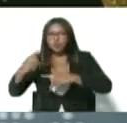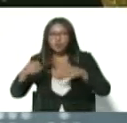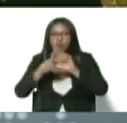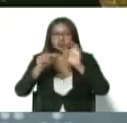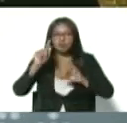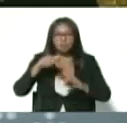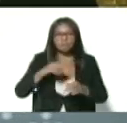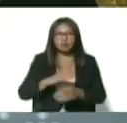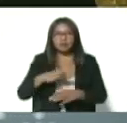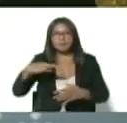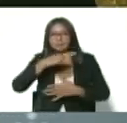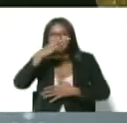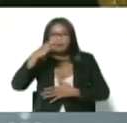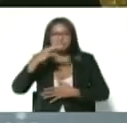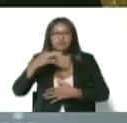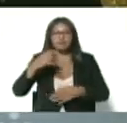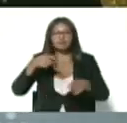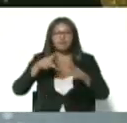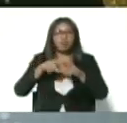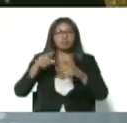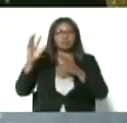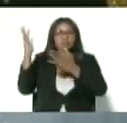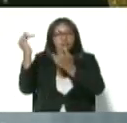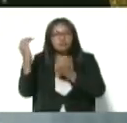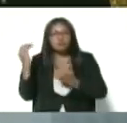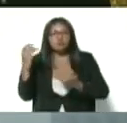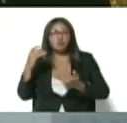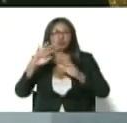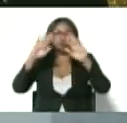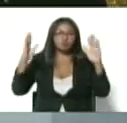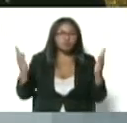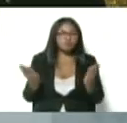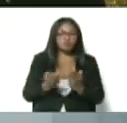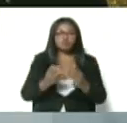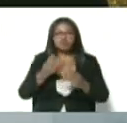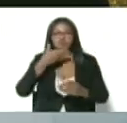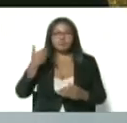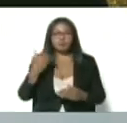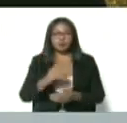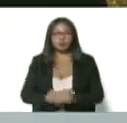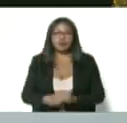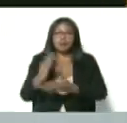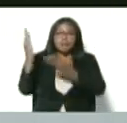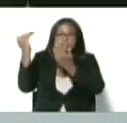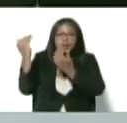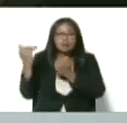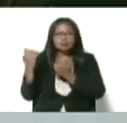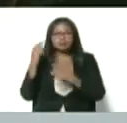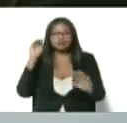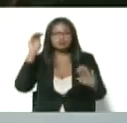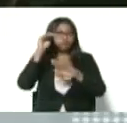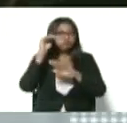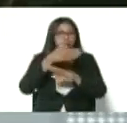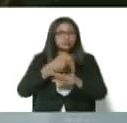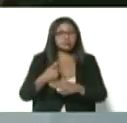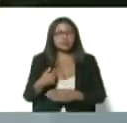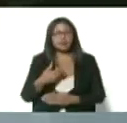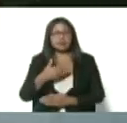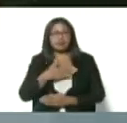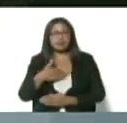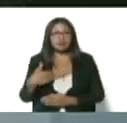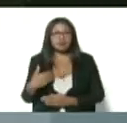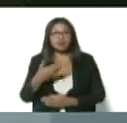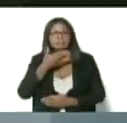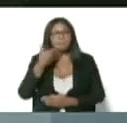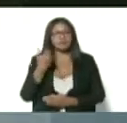la esperanza de un mundo mejor de una vida mejor es muy importante la esperanza de una vida mejor para el individuo